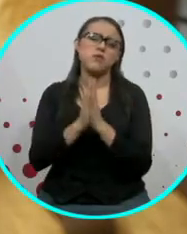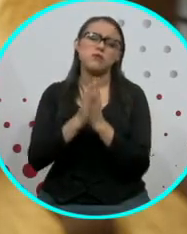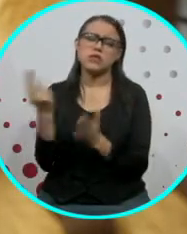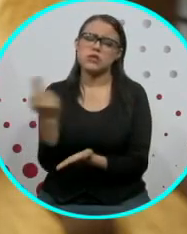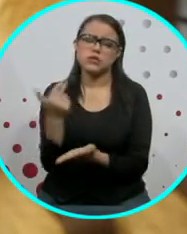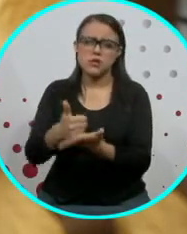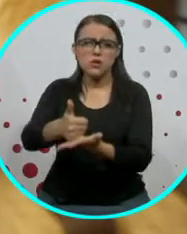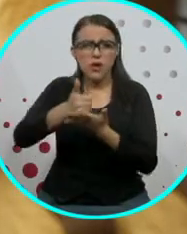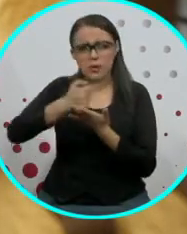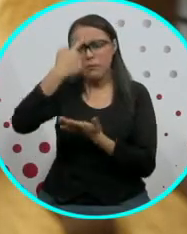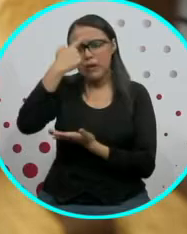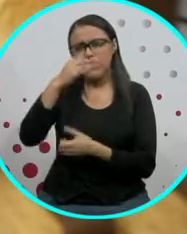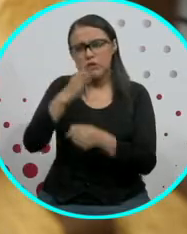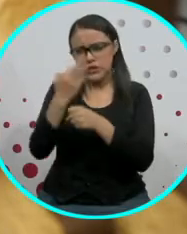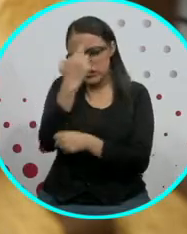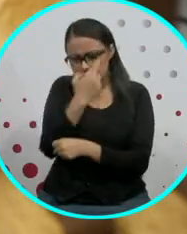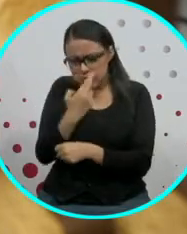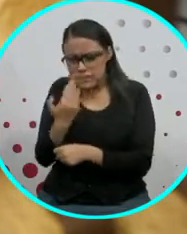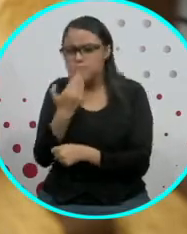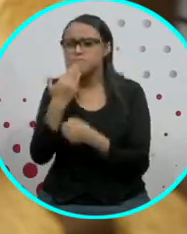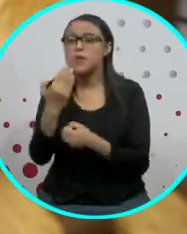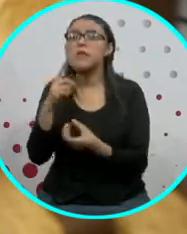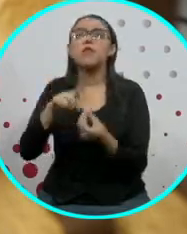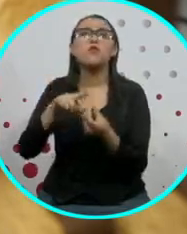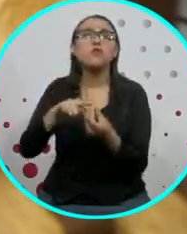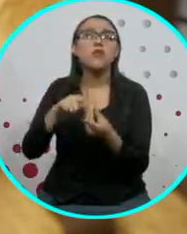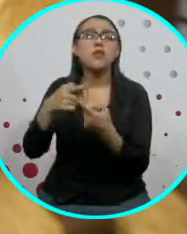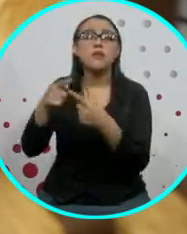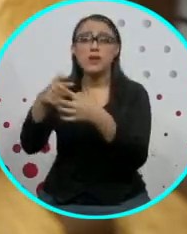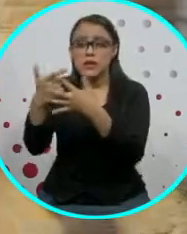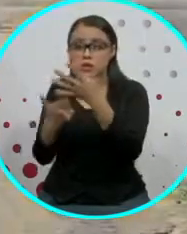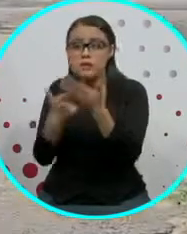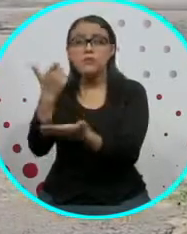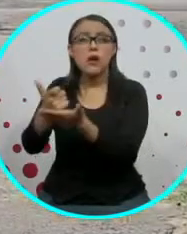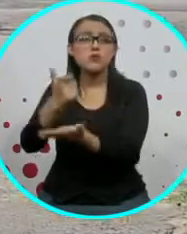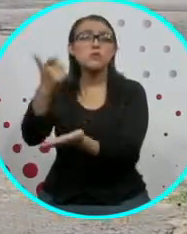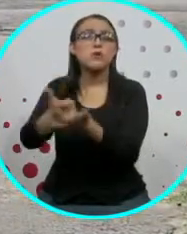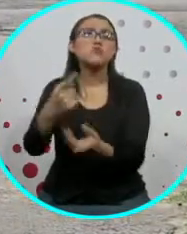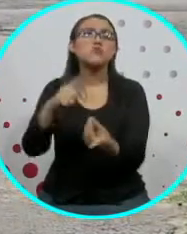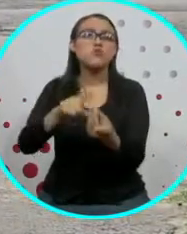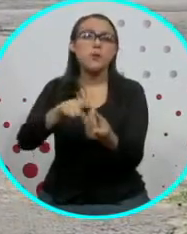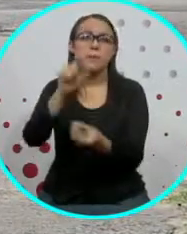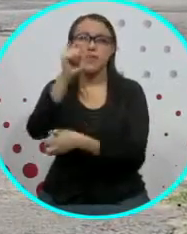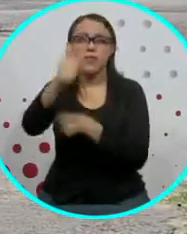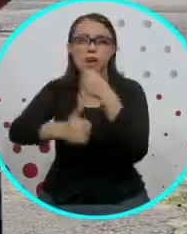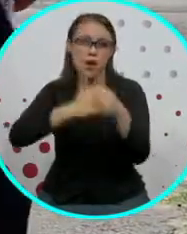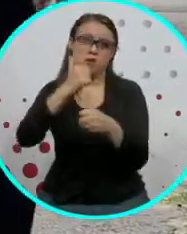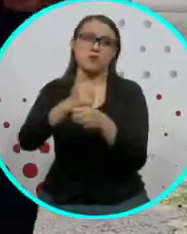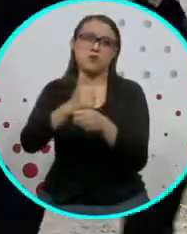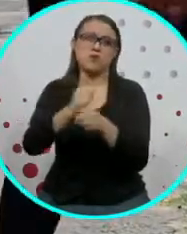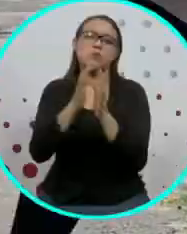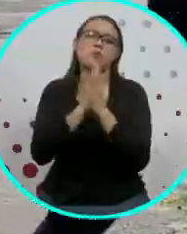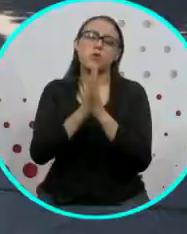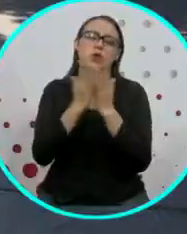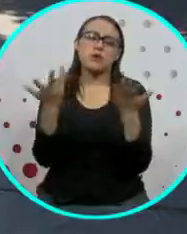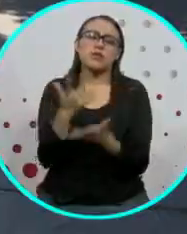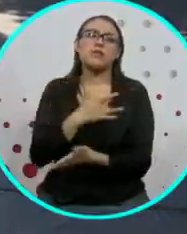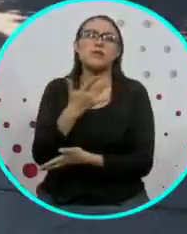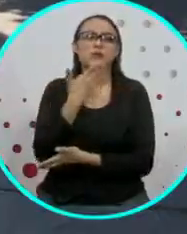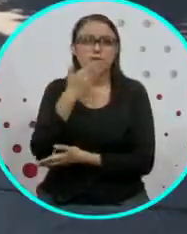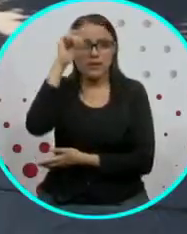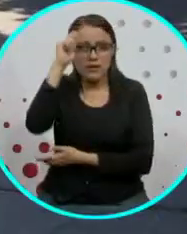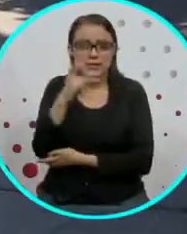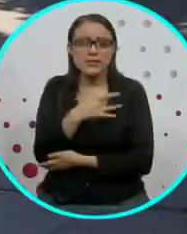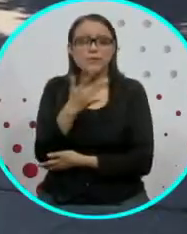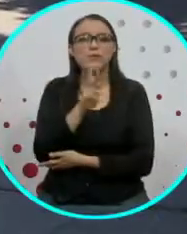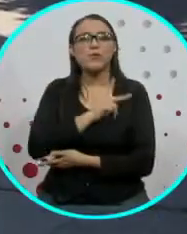situación se analice y se esclarezca en dónde se aplicaron todos los pagos que ha hecho por más de 20 años y pueda así disfrutar de la jubilación